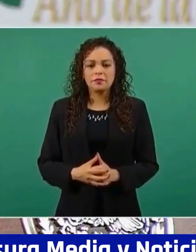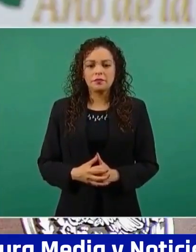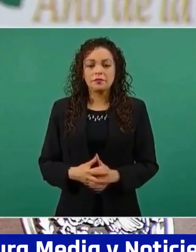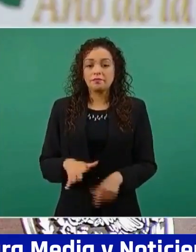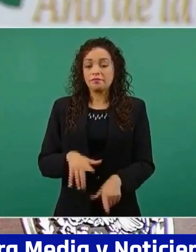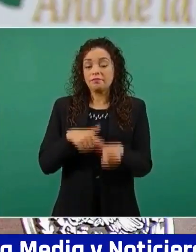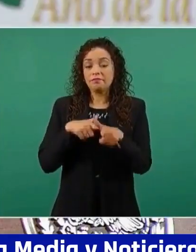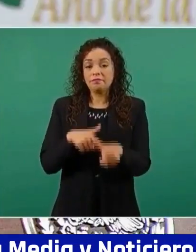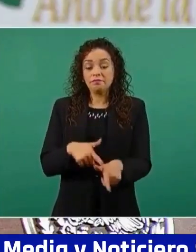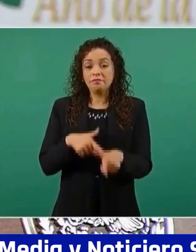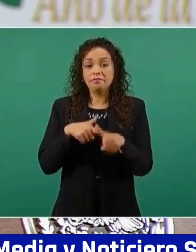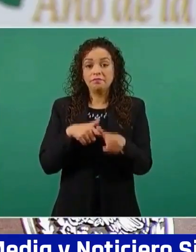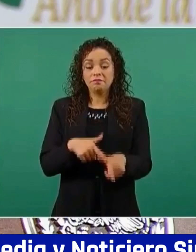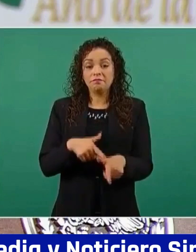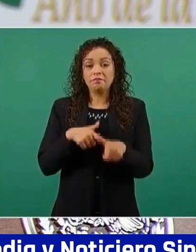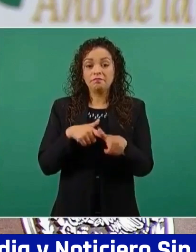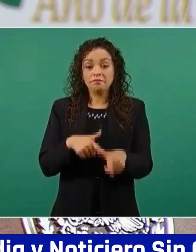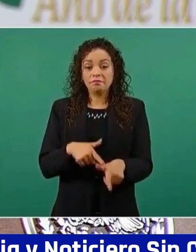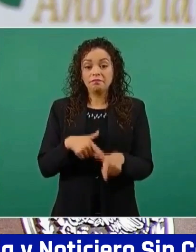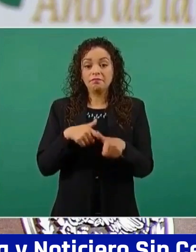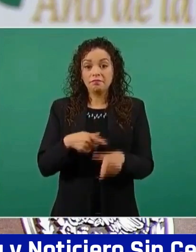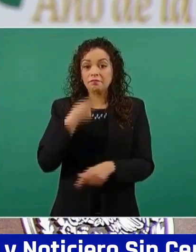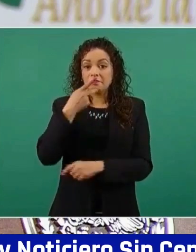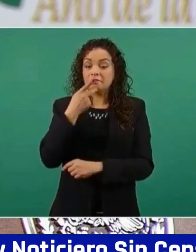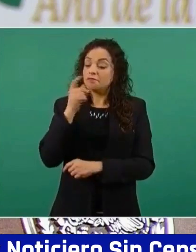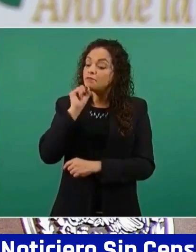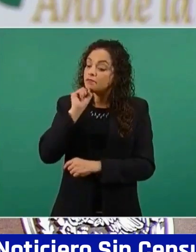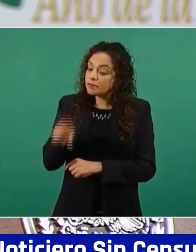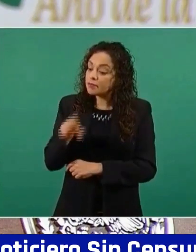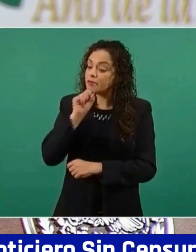utilizado para